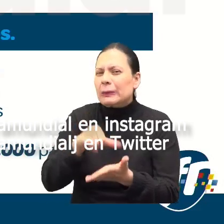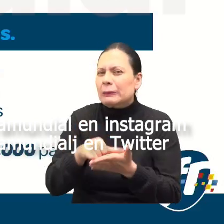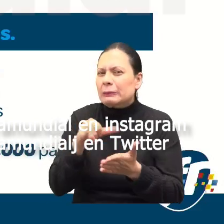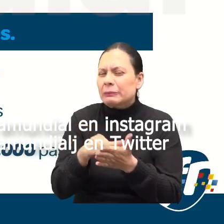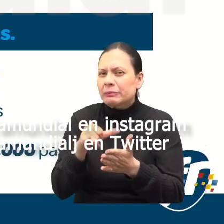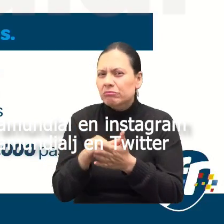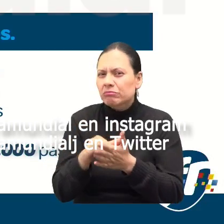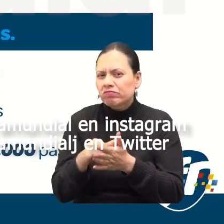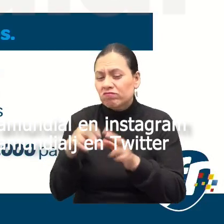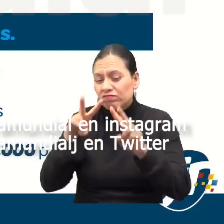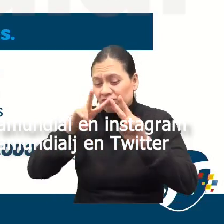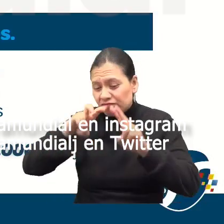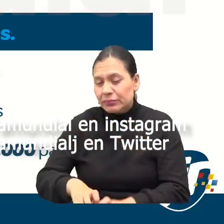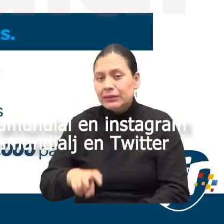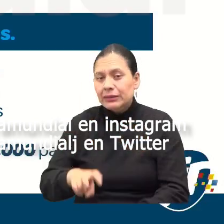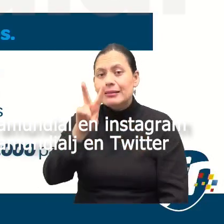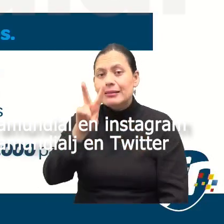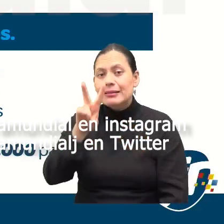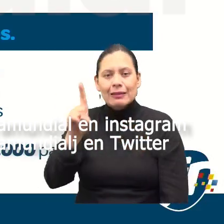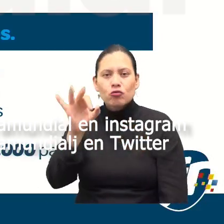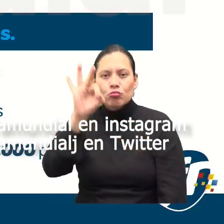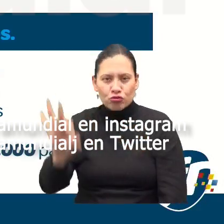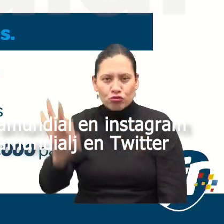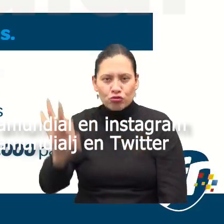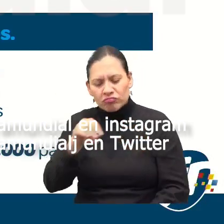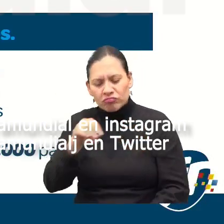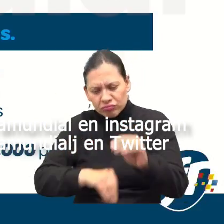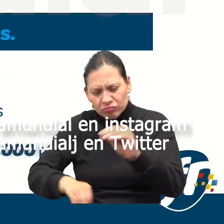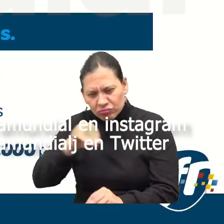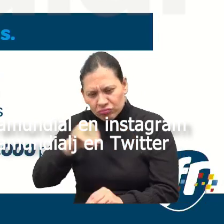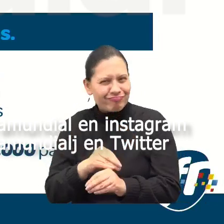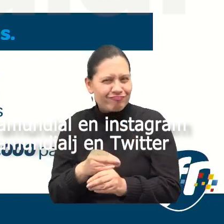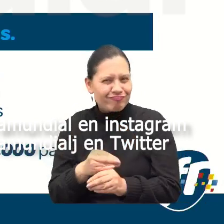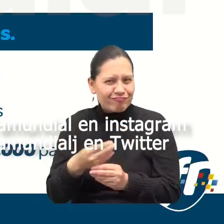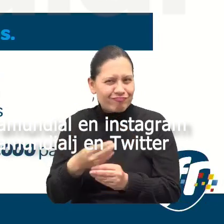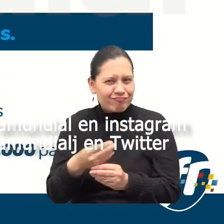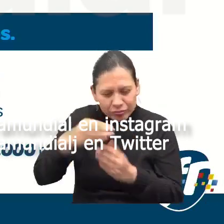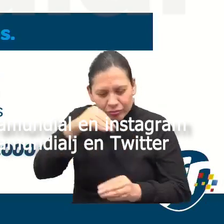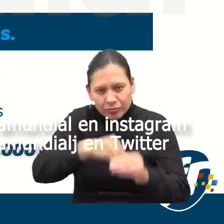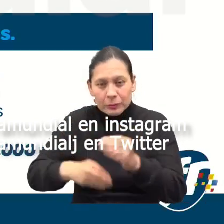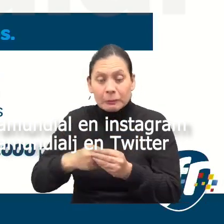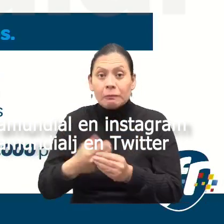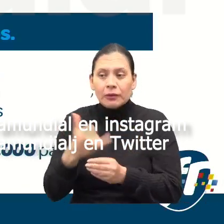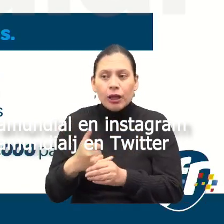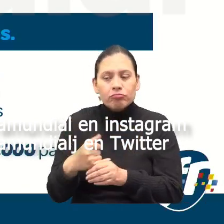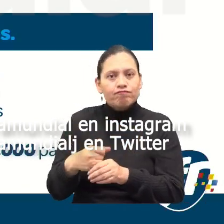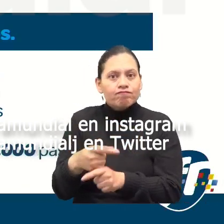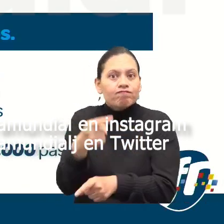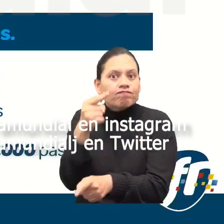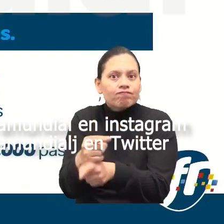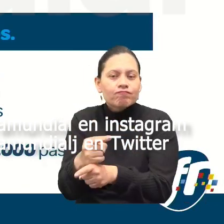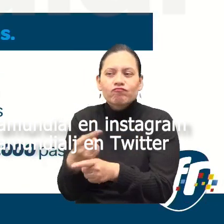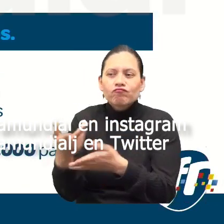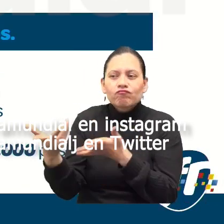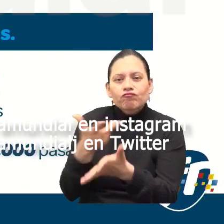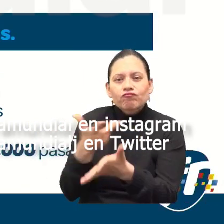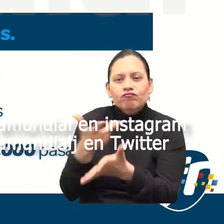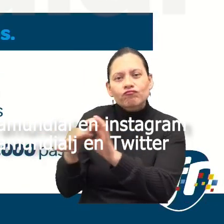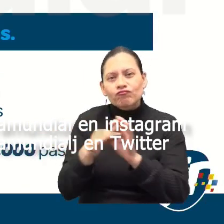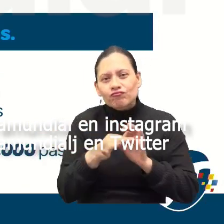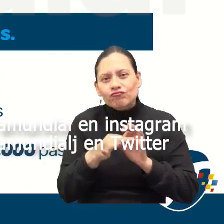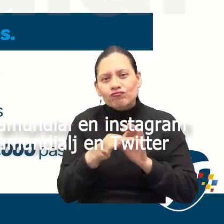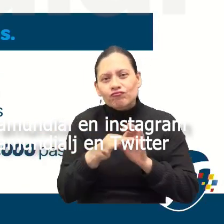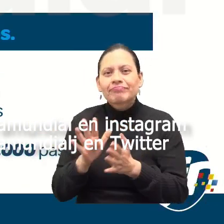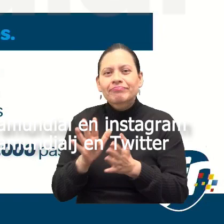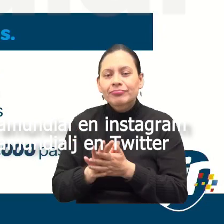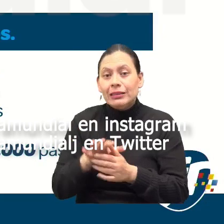un 71% casi de ejecución, y también se logró, por la buena relación y el ejercicio de Región Metropolitana